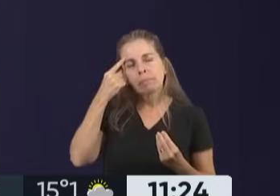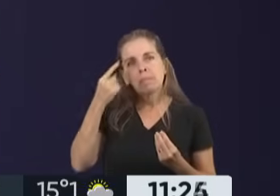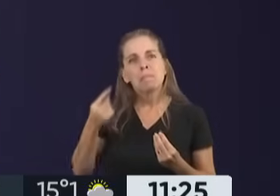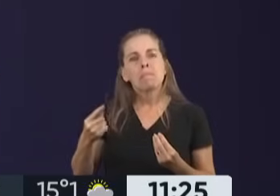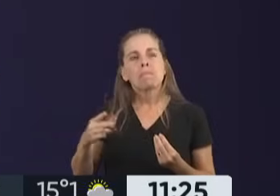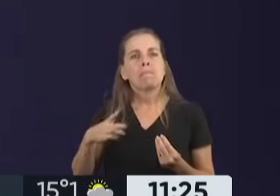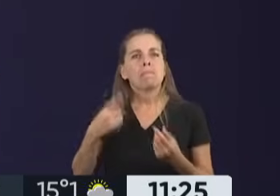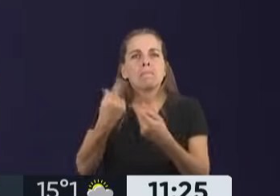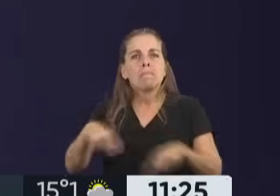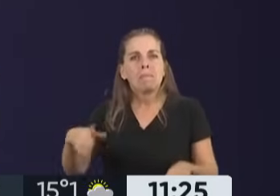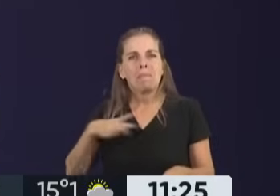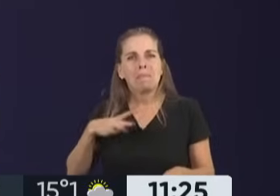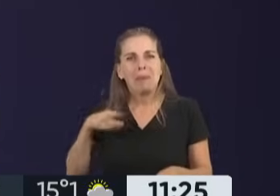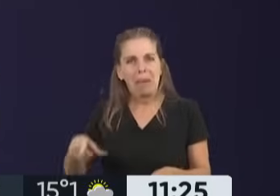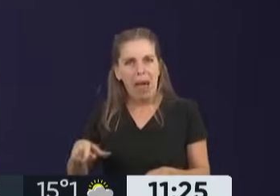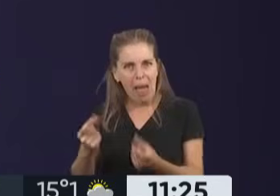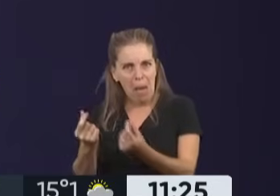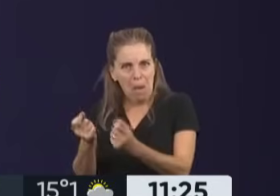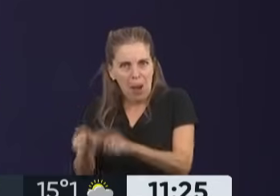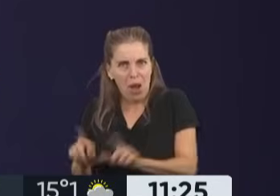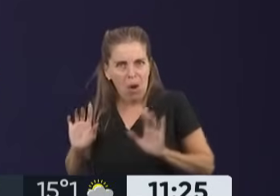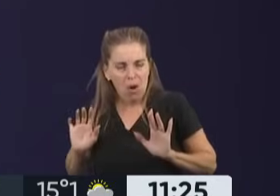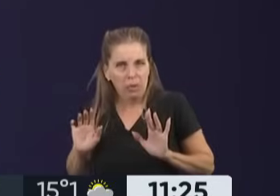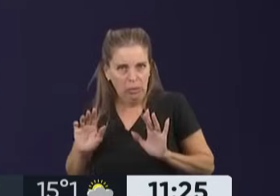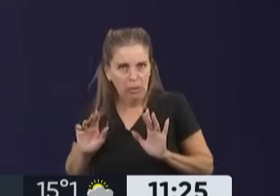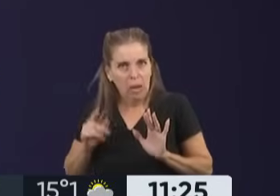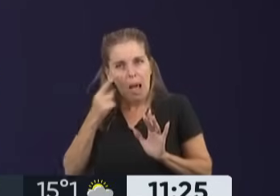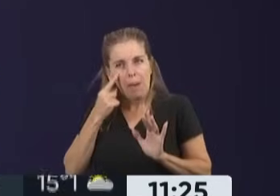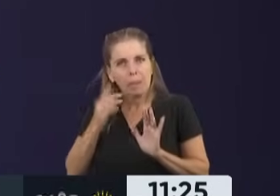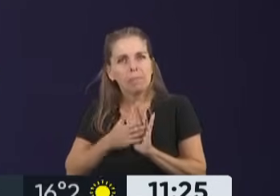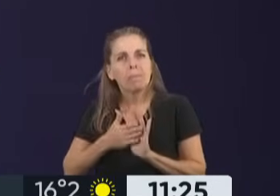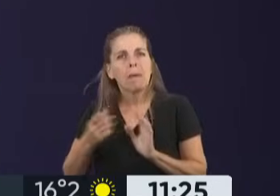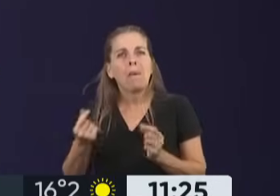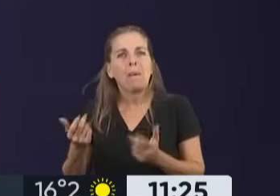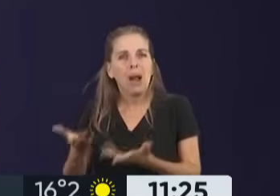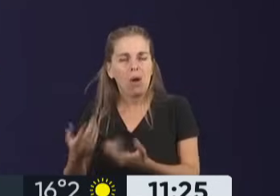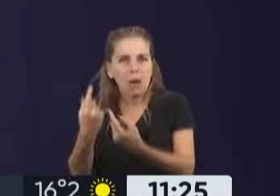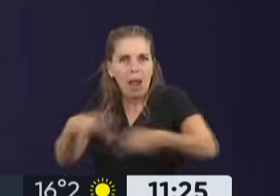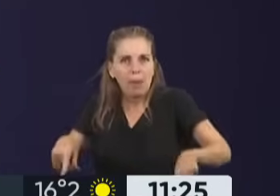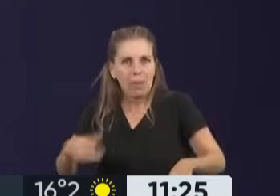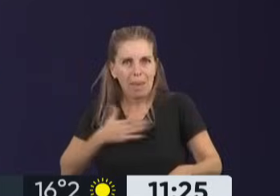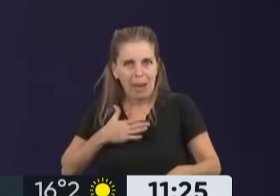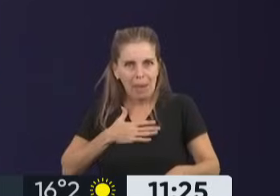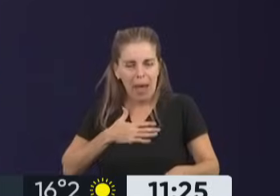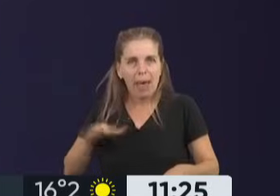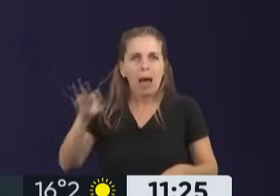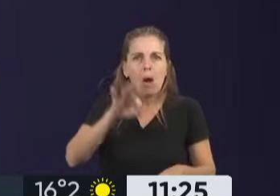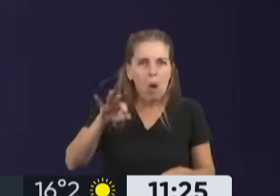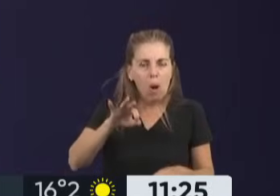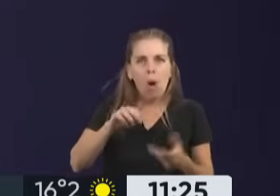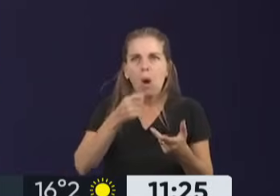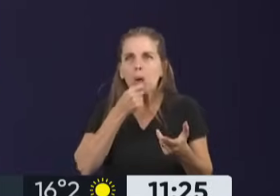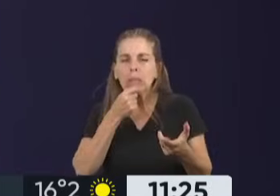valor, bueno, es porque no es transversal a todos los sectores, ¿no? Está a la vista. o la discusión